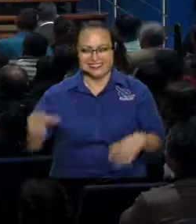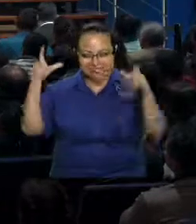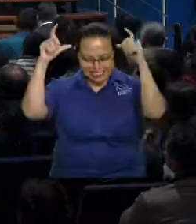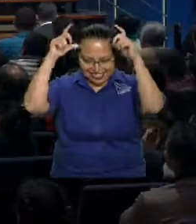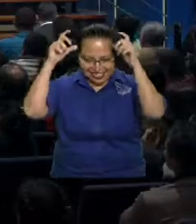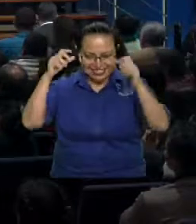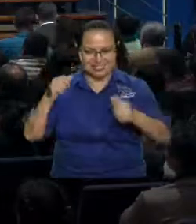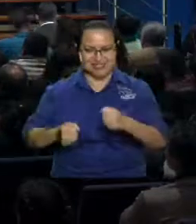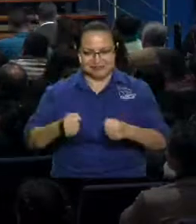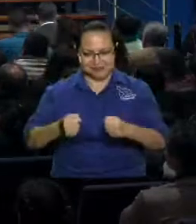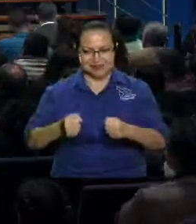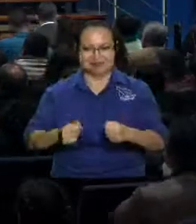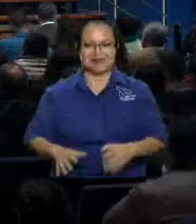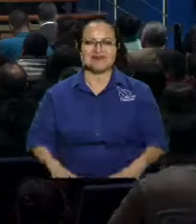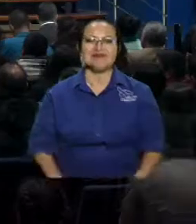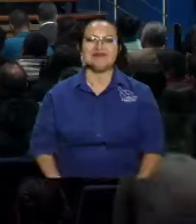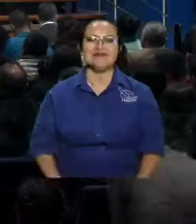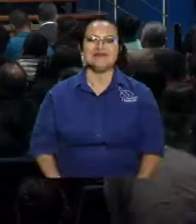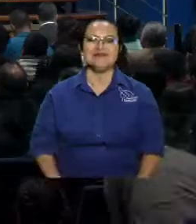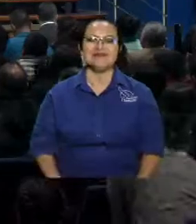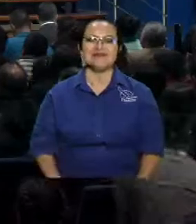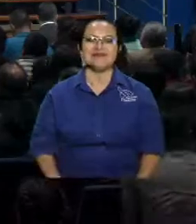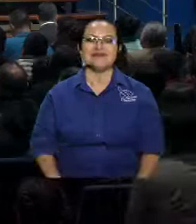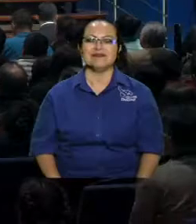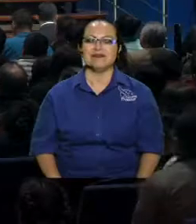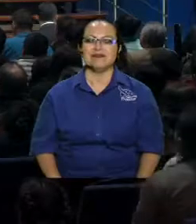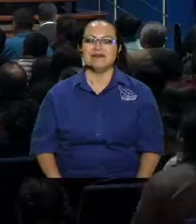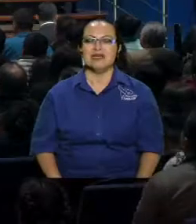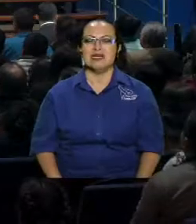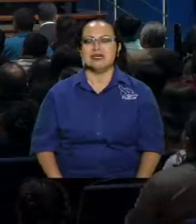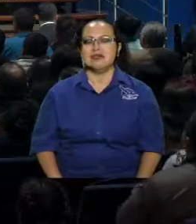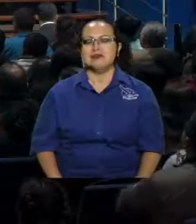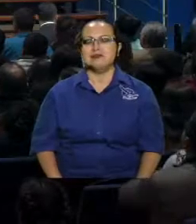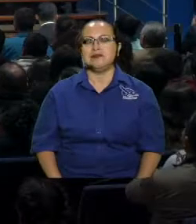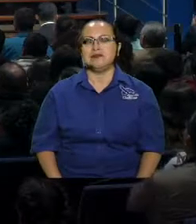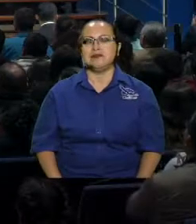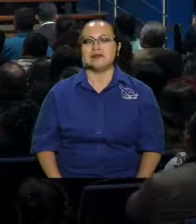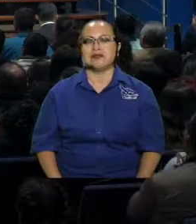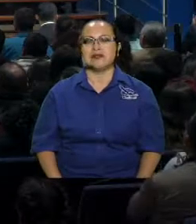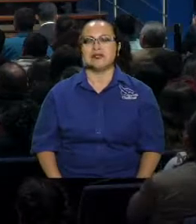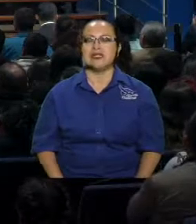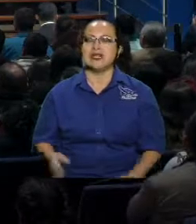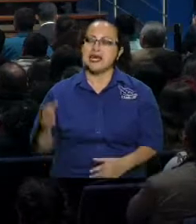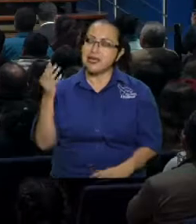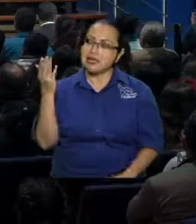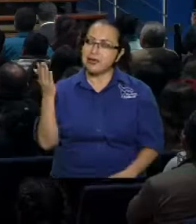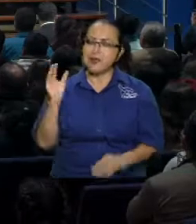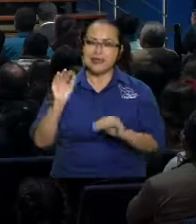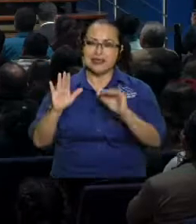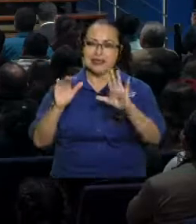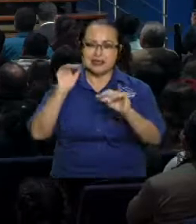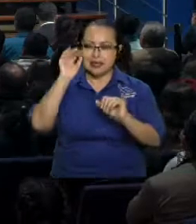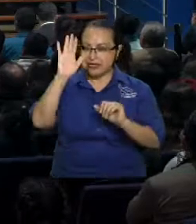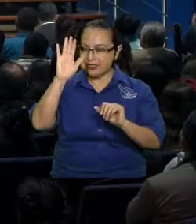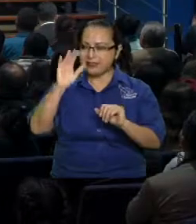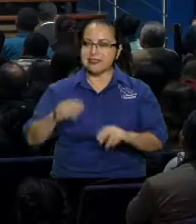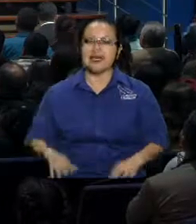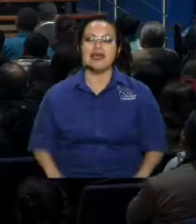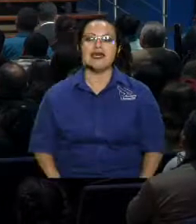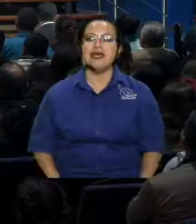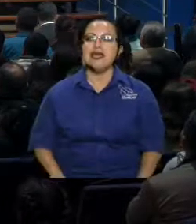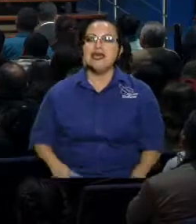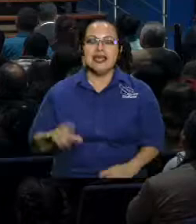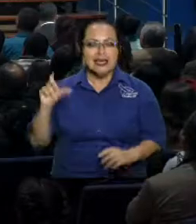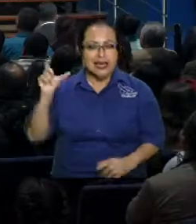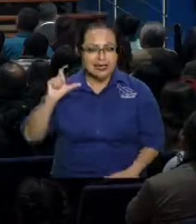eran media Honduras. No, no, no, tampoco. Eran un montón. Y póngale que eran unos 15, va. Deme 15, 15